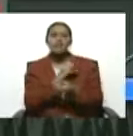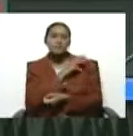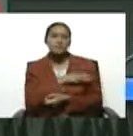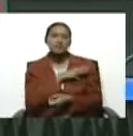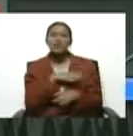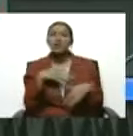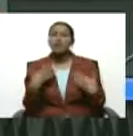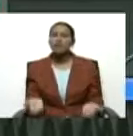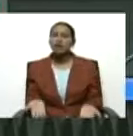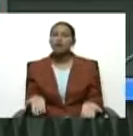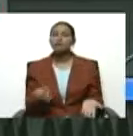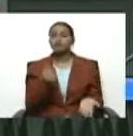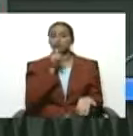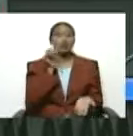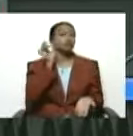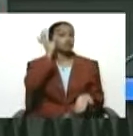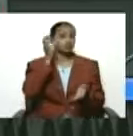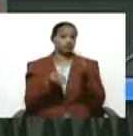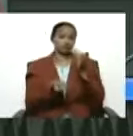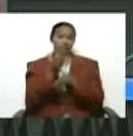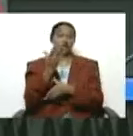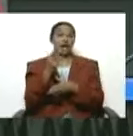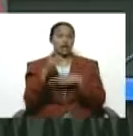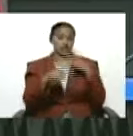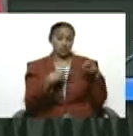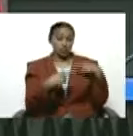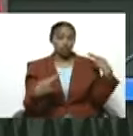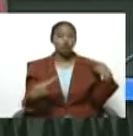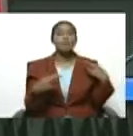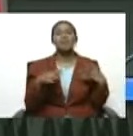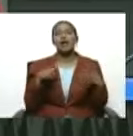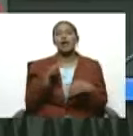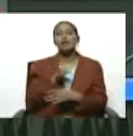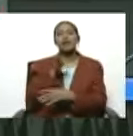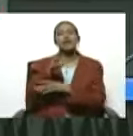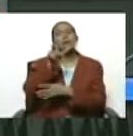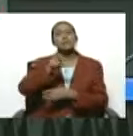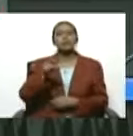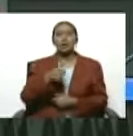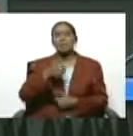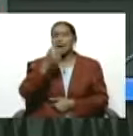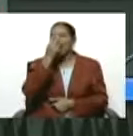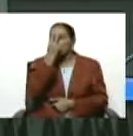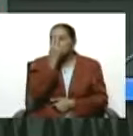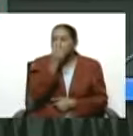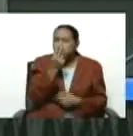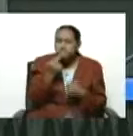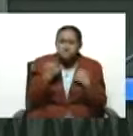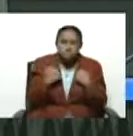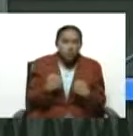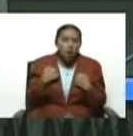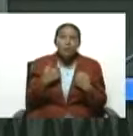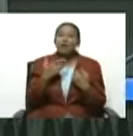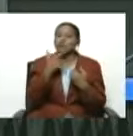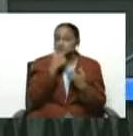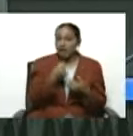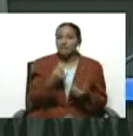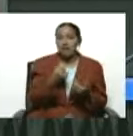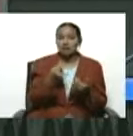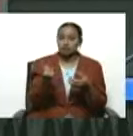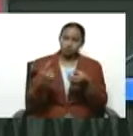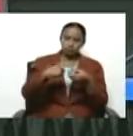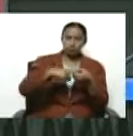creado por la revolución para llegar a los sectores más vulnerables desde el punto de vista